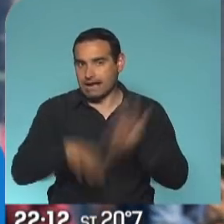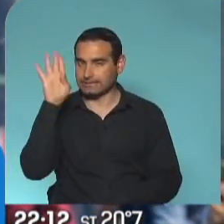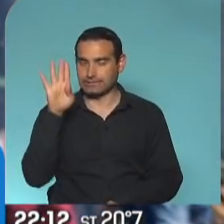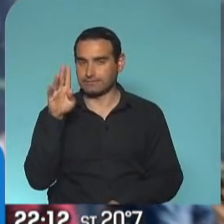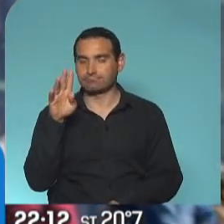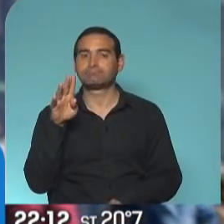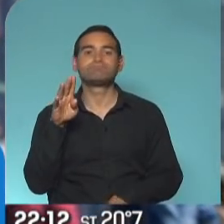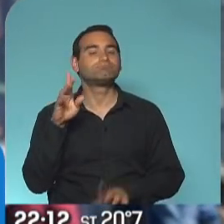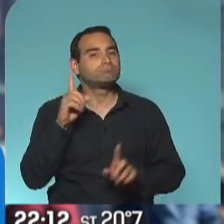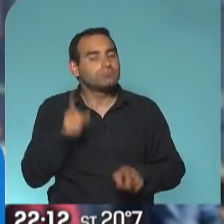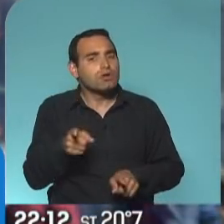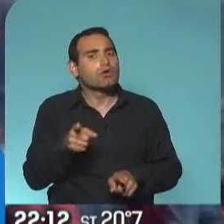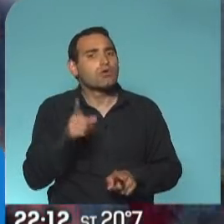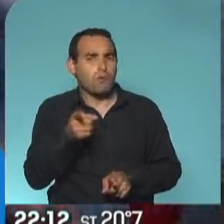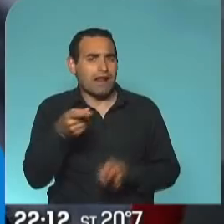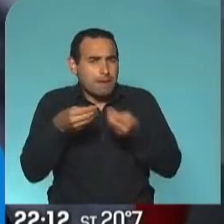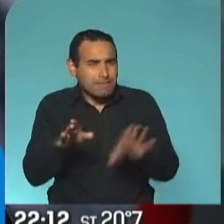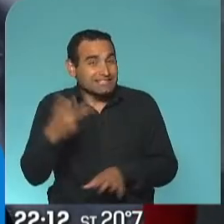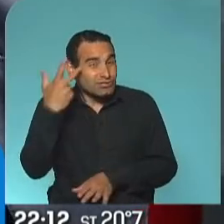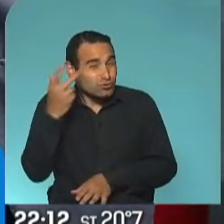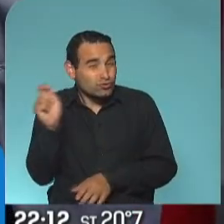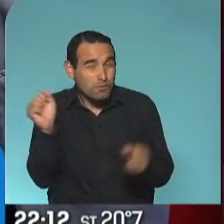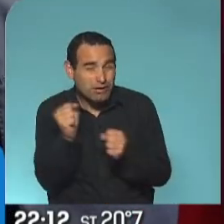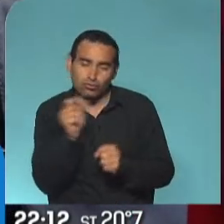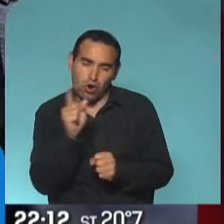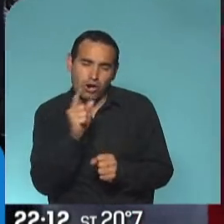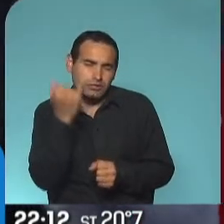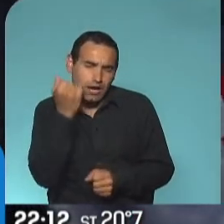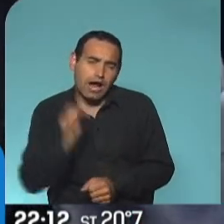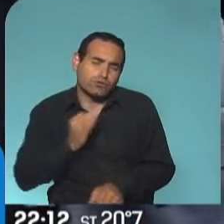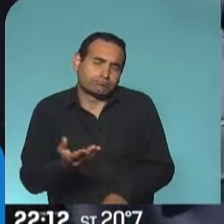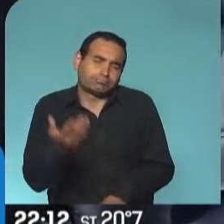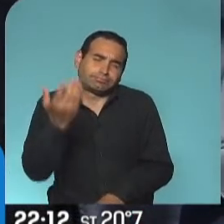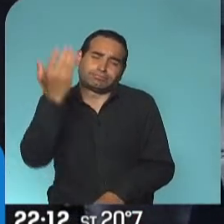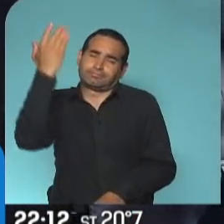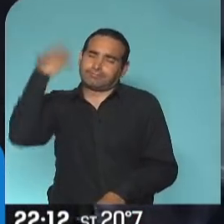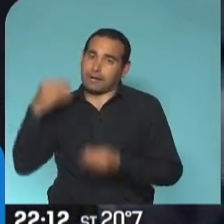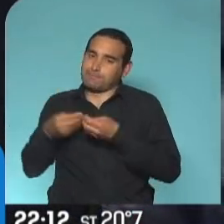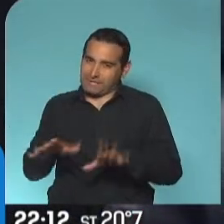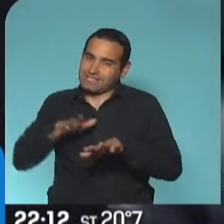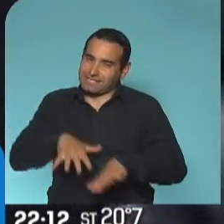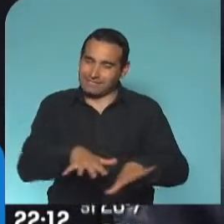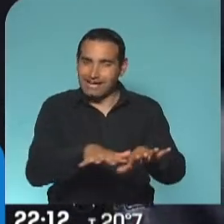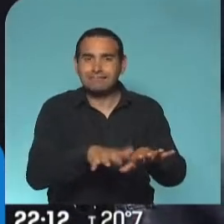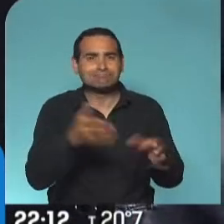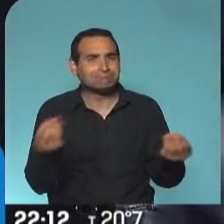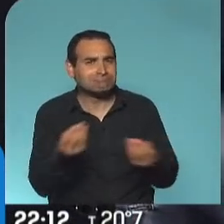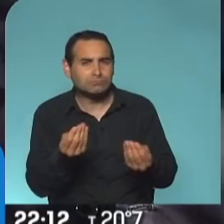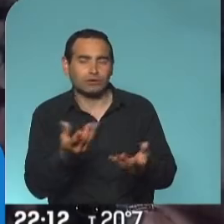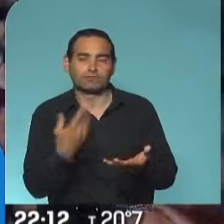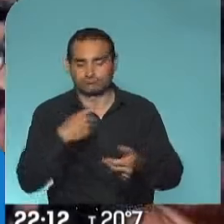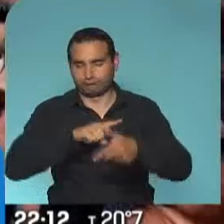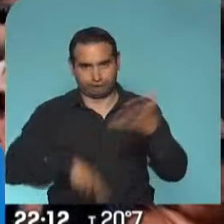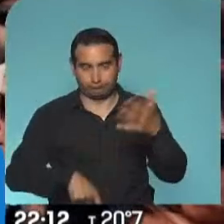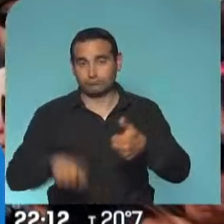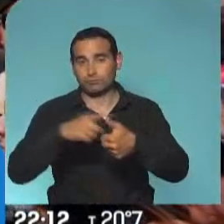notorias, pero no empezaron el 18 de mayo, sino que se remontan hace muchos años atrás. Y esto tiene que ver con una serie de cuestiones, vamos a enumerar muy